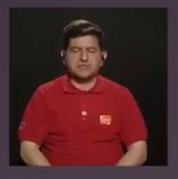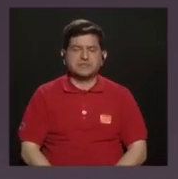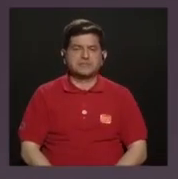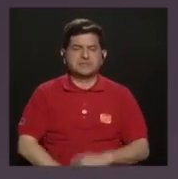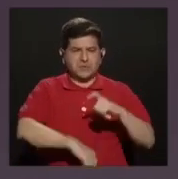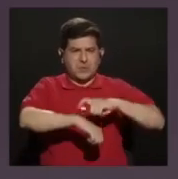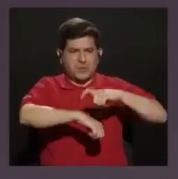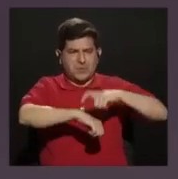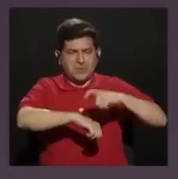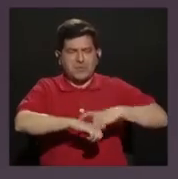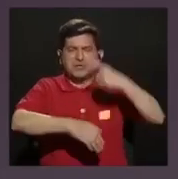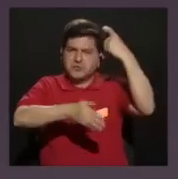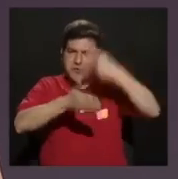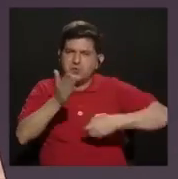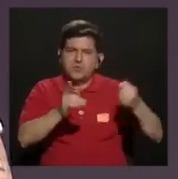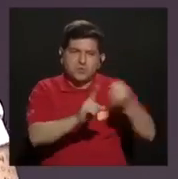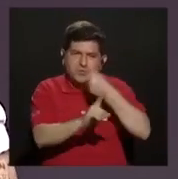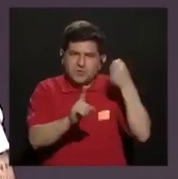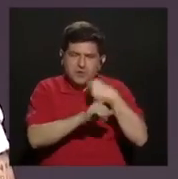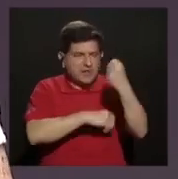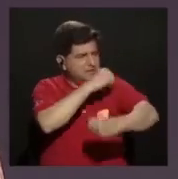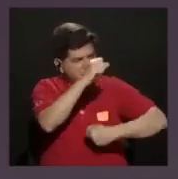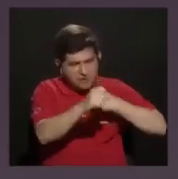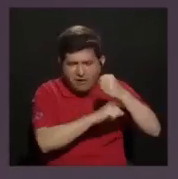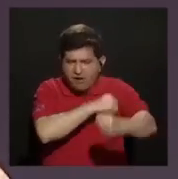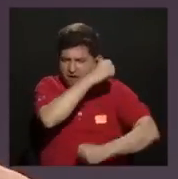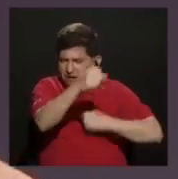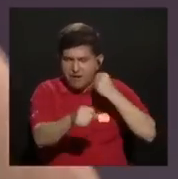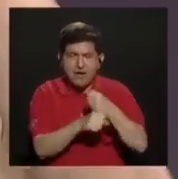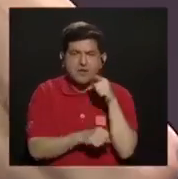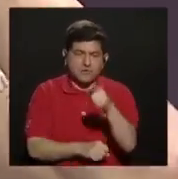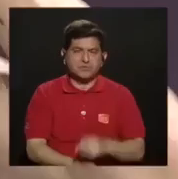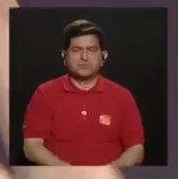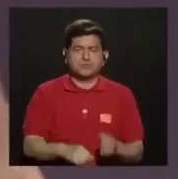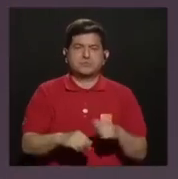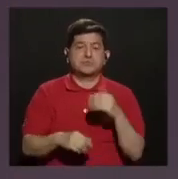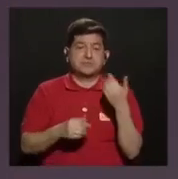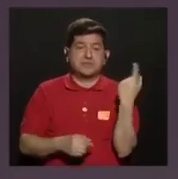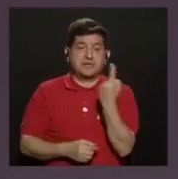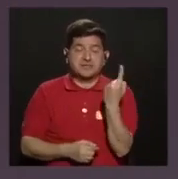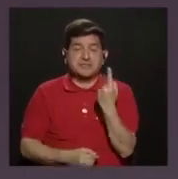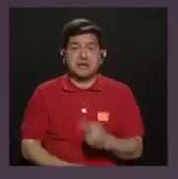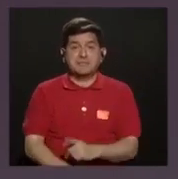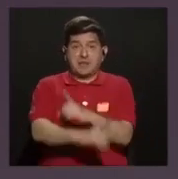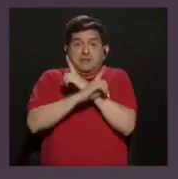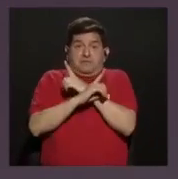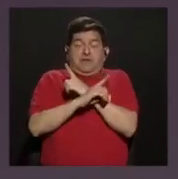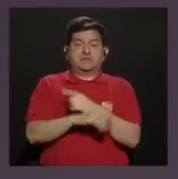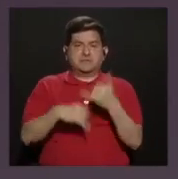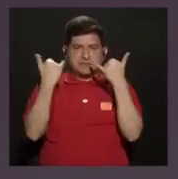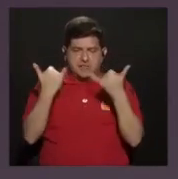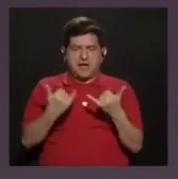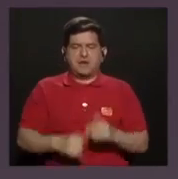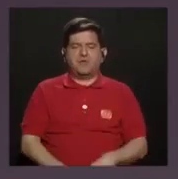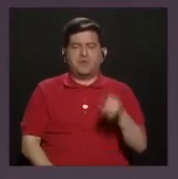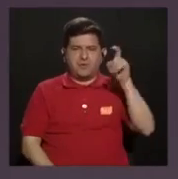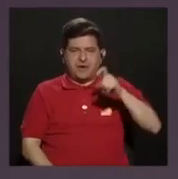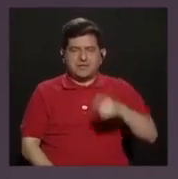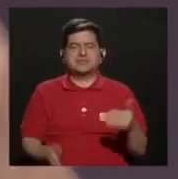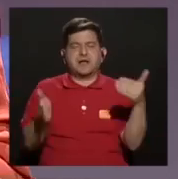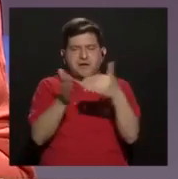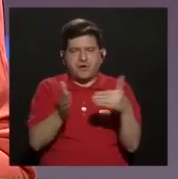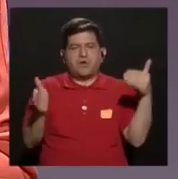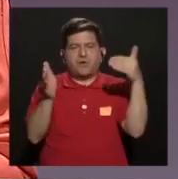fuerte, violento, y pues bueno, tantos años ahí, pues y usted anda con los guantes puestos, y entonces hay que otra vez desconectar el switch.